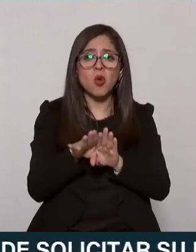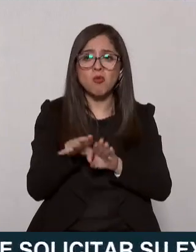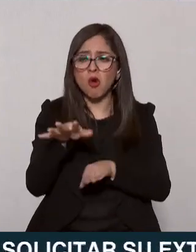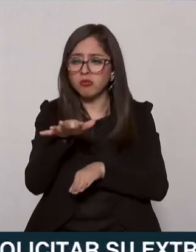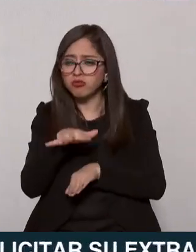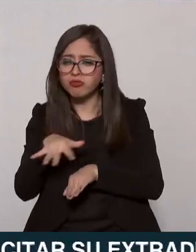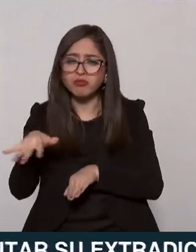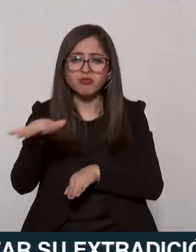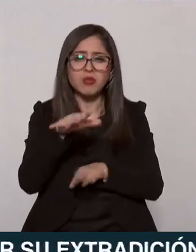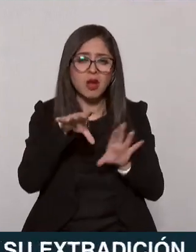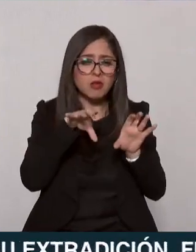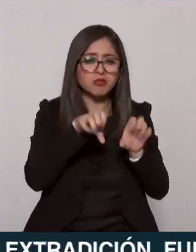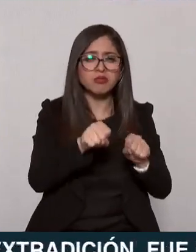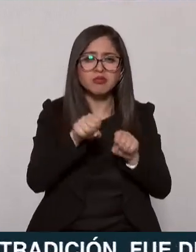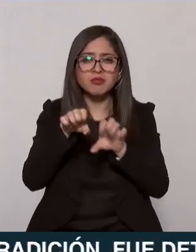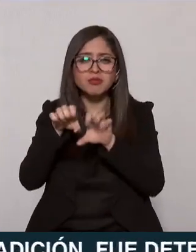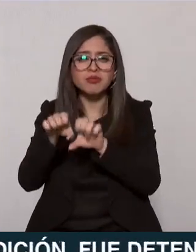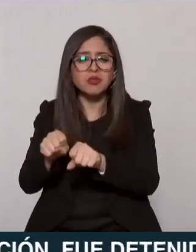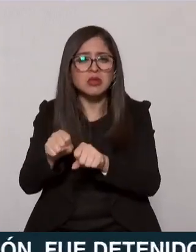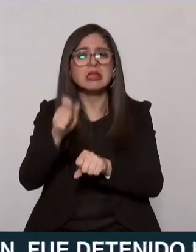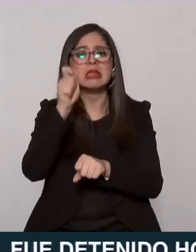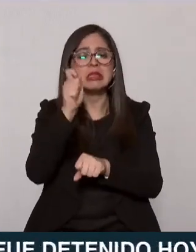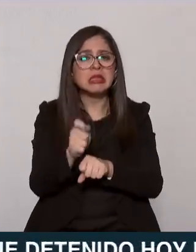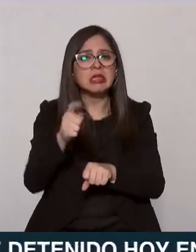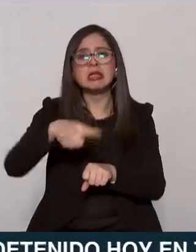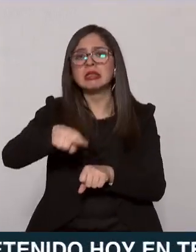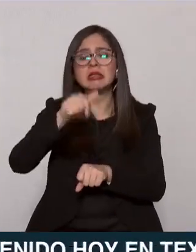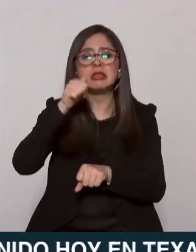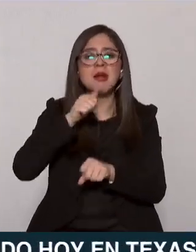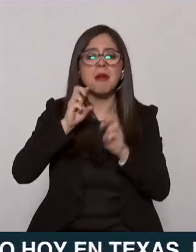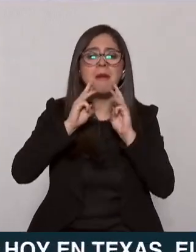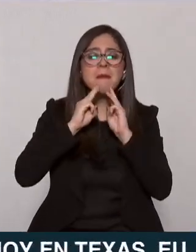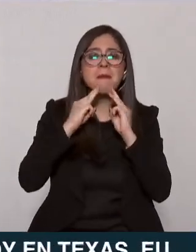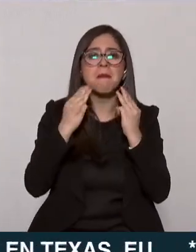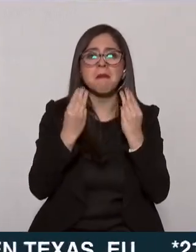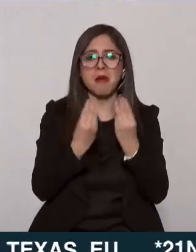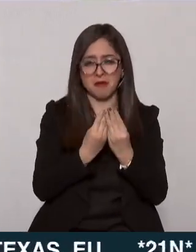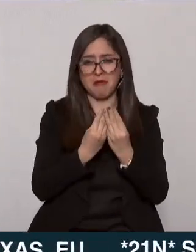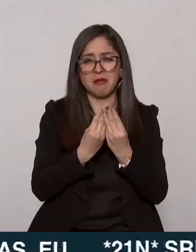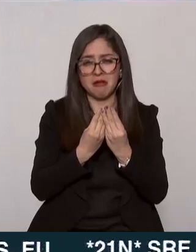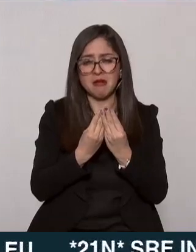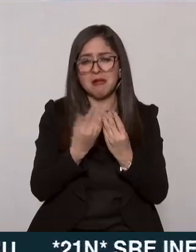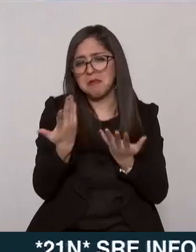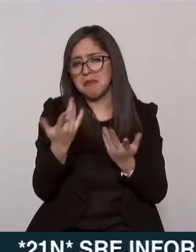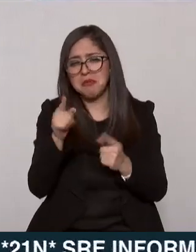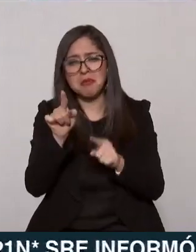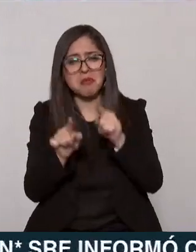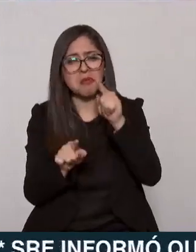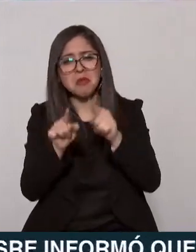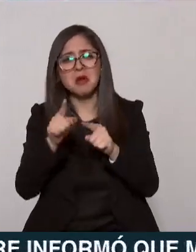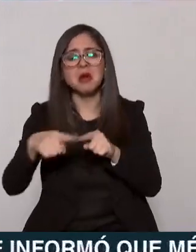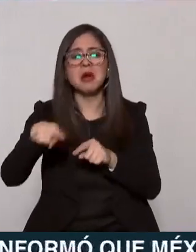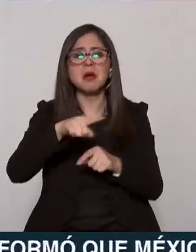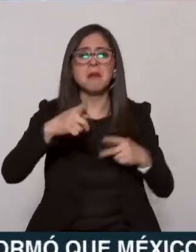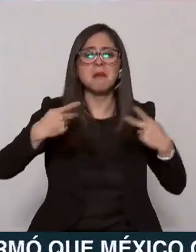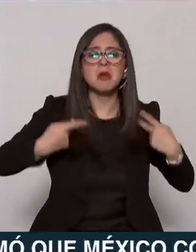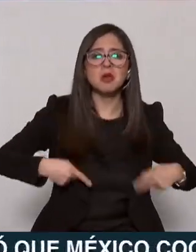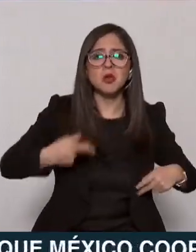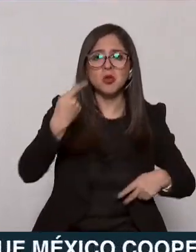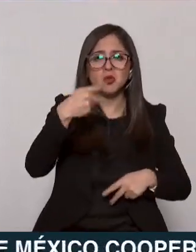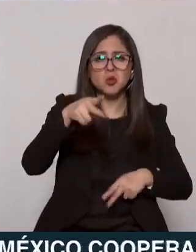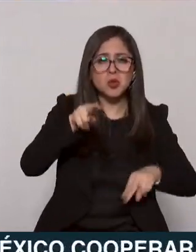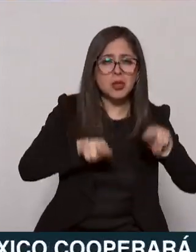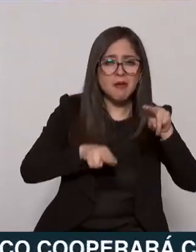persecución de todo lo que tenga que ver contra el crimen organizado, independientemente del nivel de las personas o de